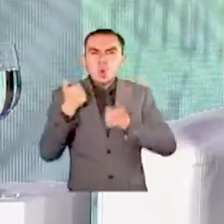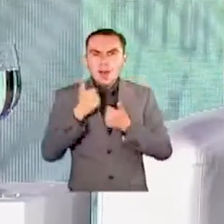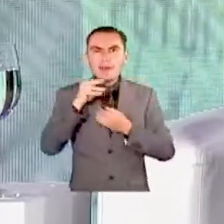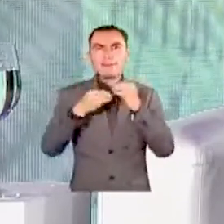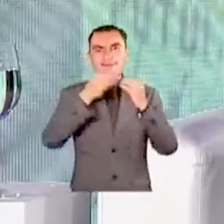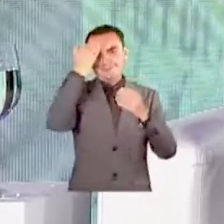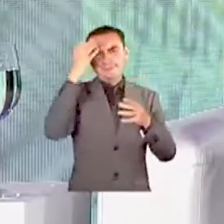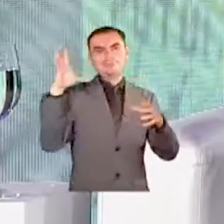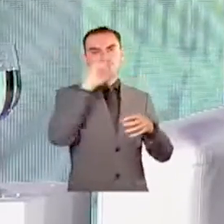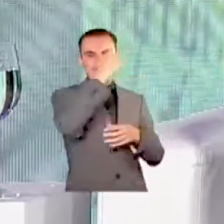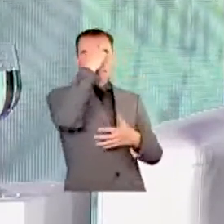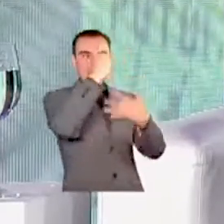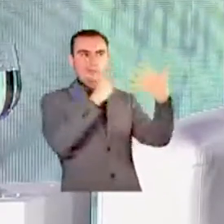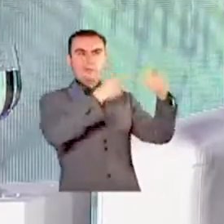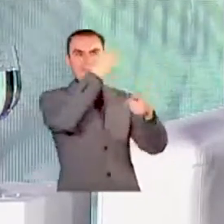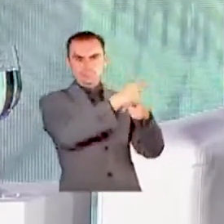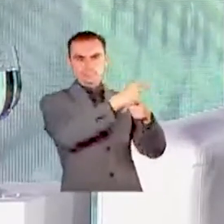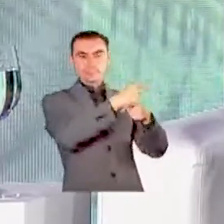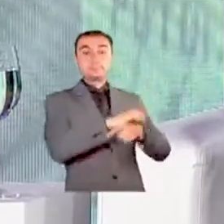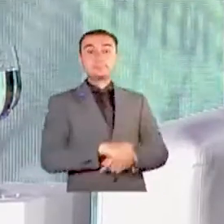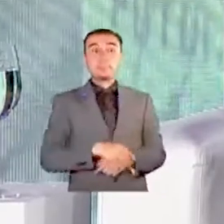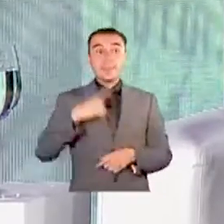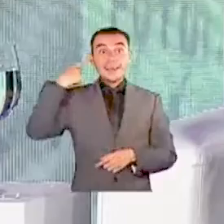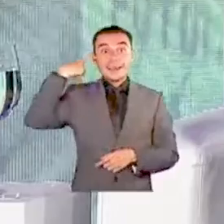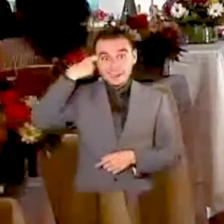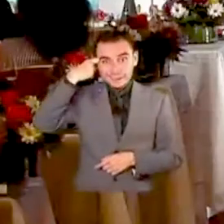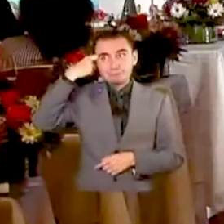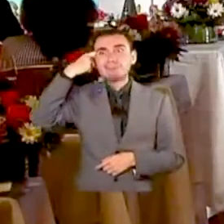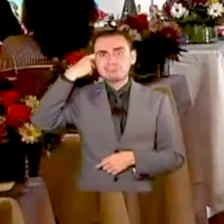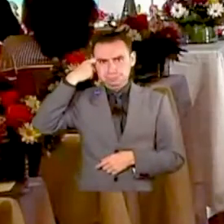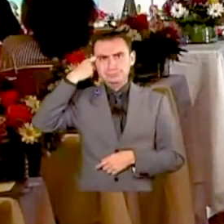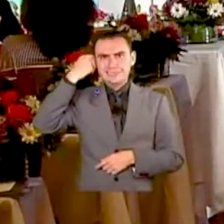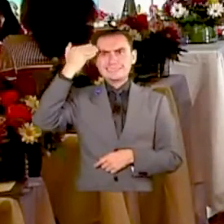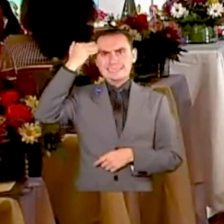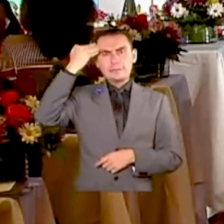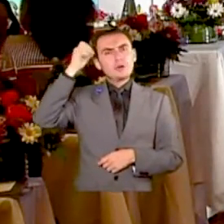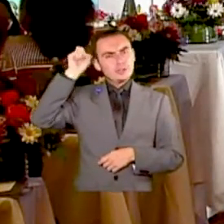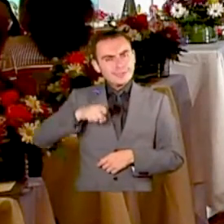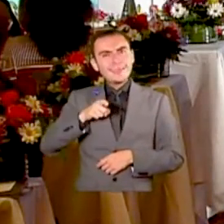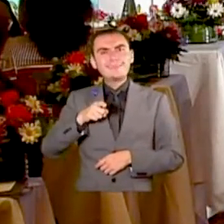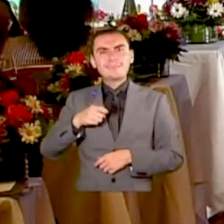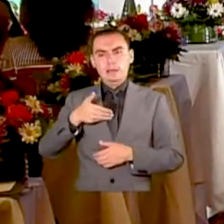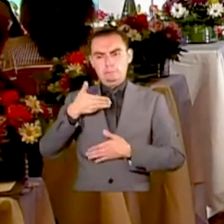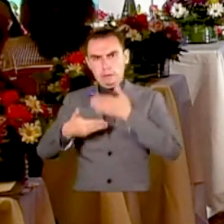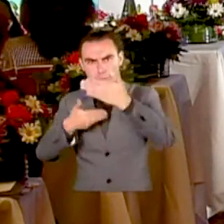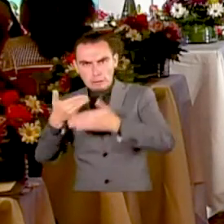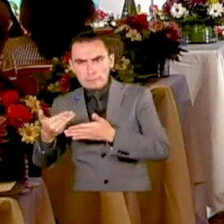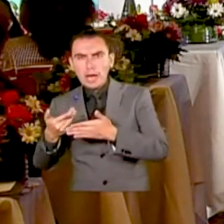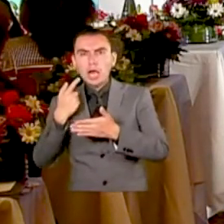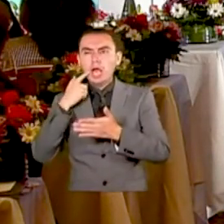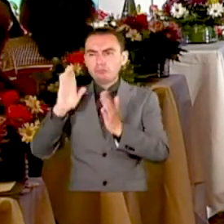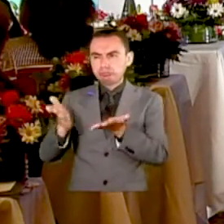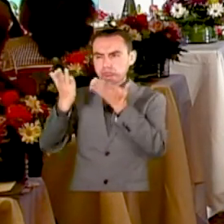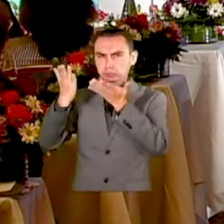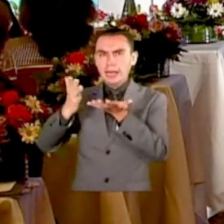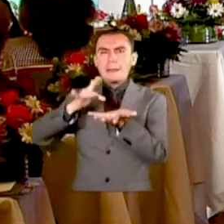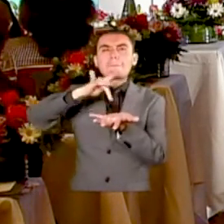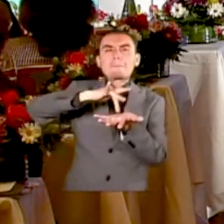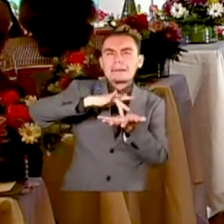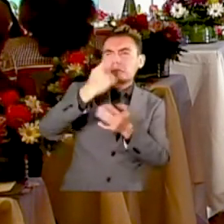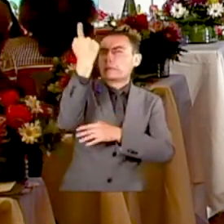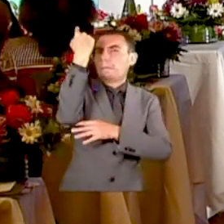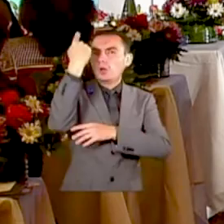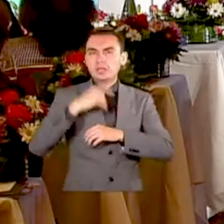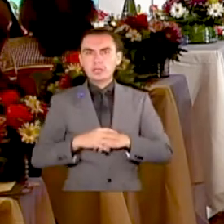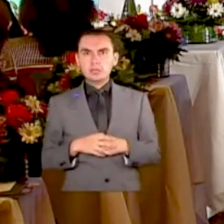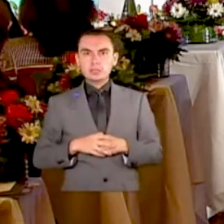hemos obtenido. Retos, por supuesto, que debe avanzarse en la reforma rural integral, en participación política,